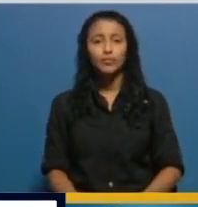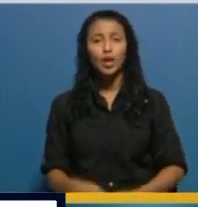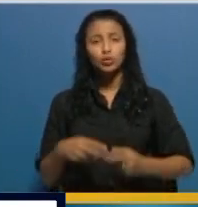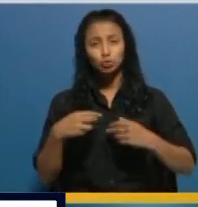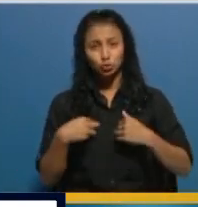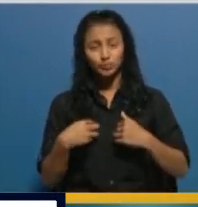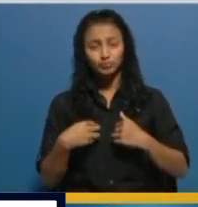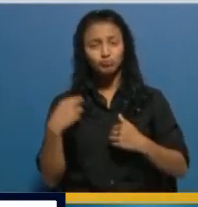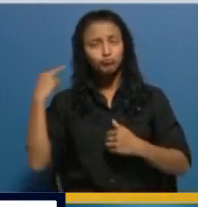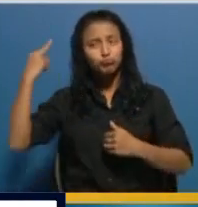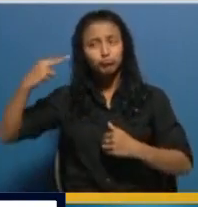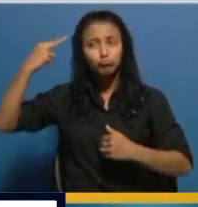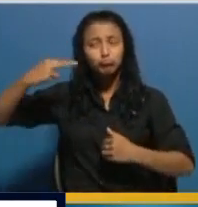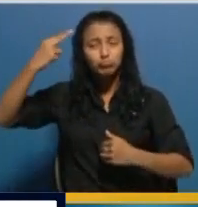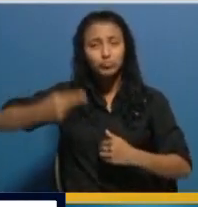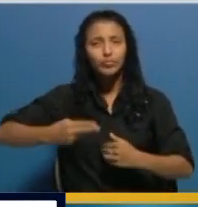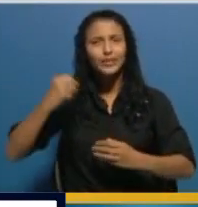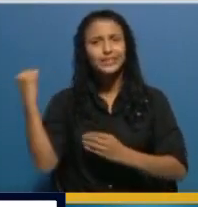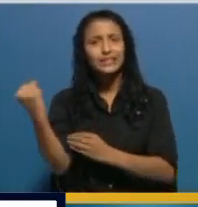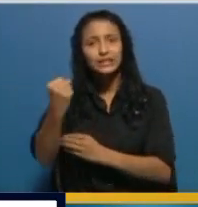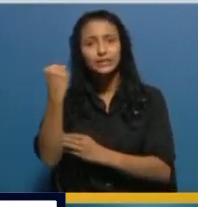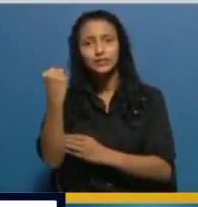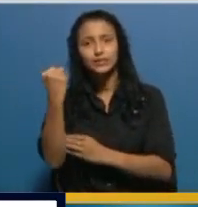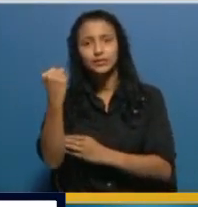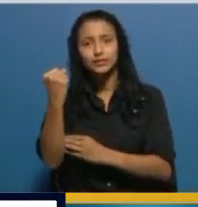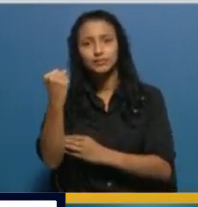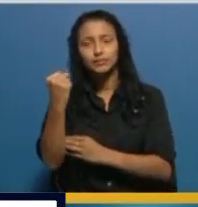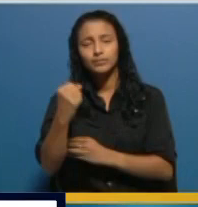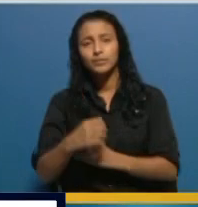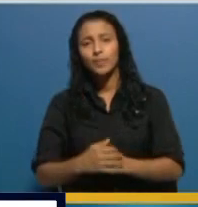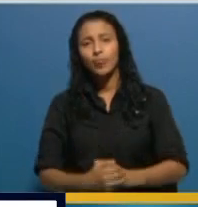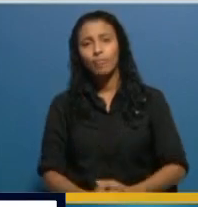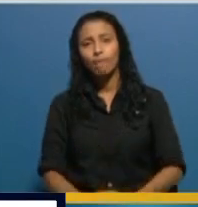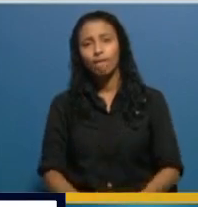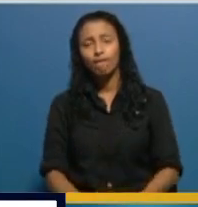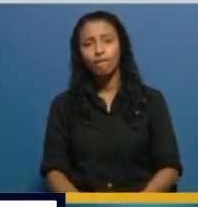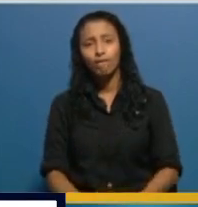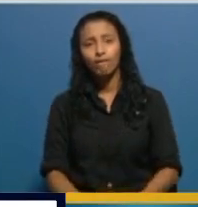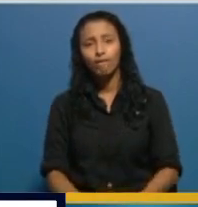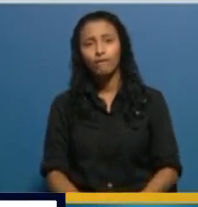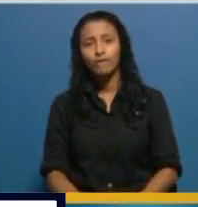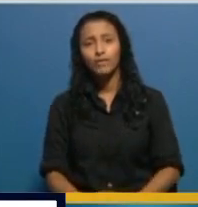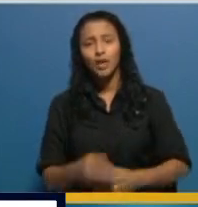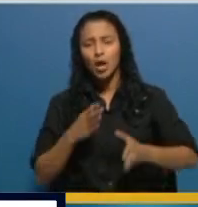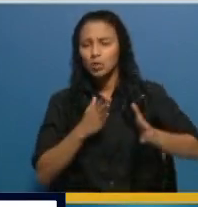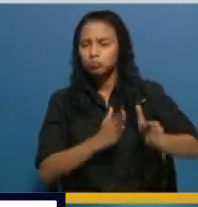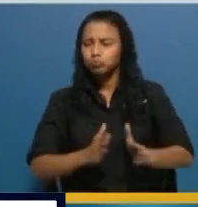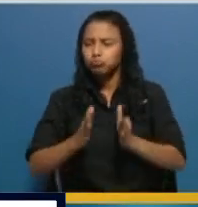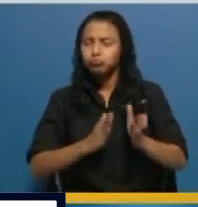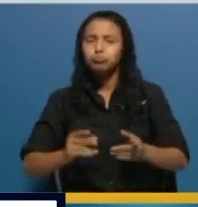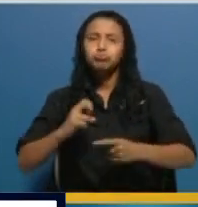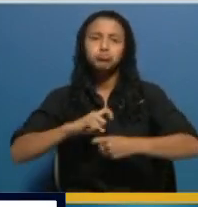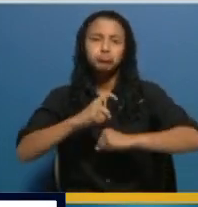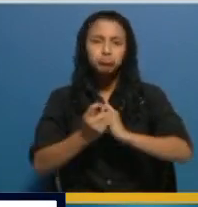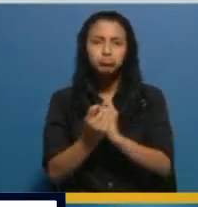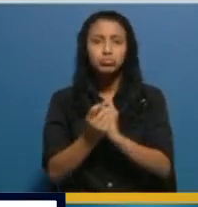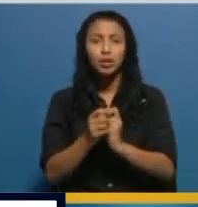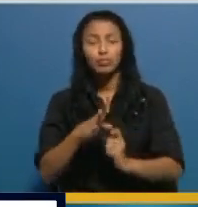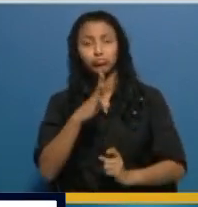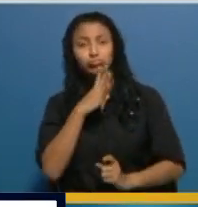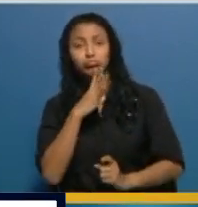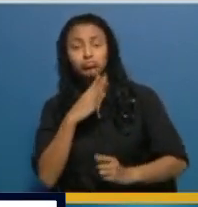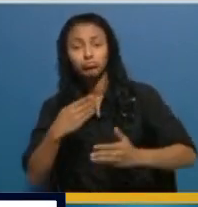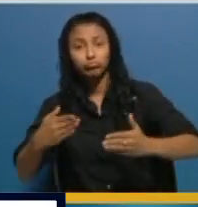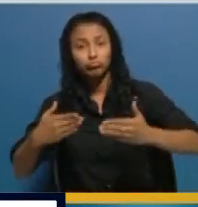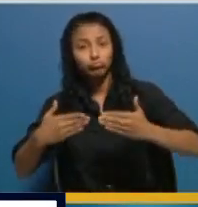generación que se forjó y que hizo conciencia de su deber en el contexto de un proceso de cambios que la abrió a panamá sus